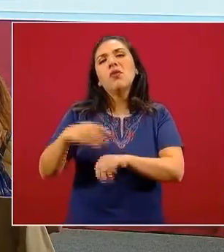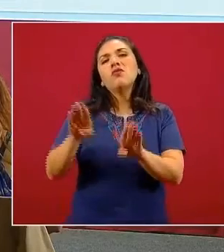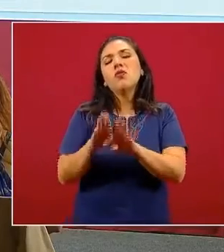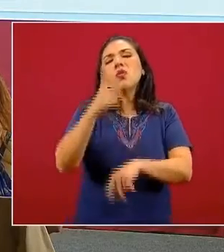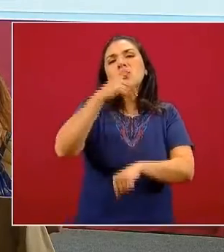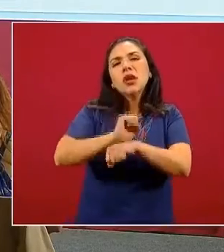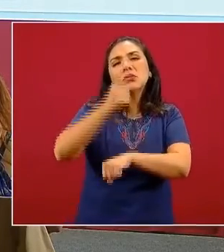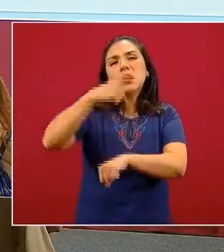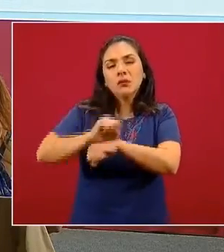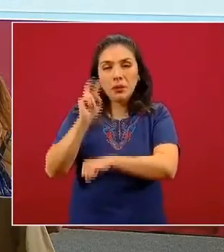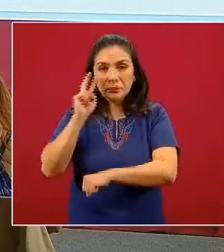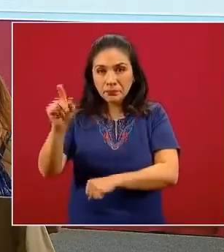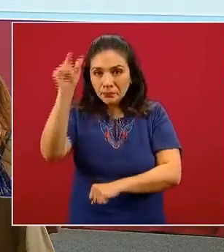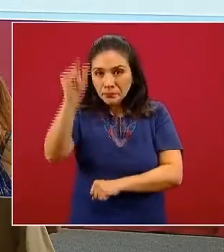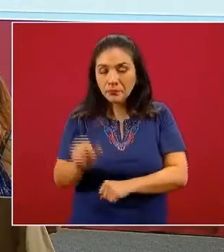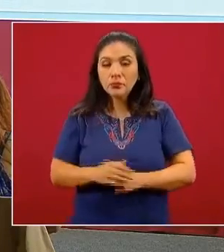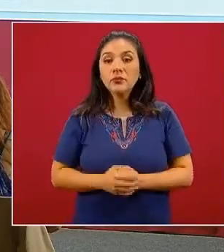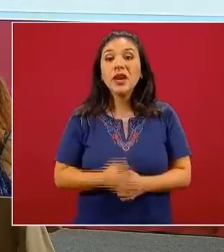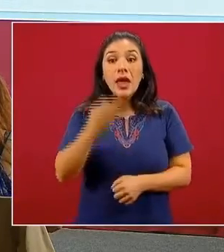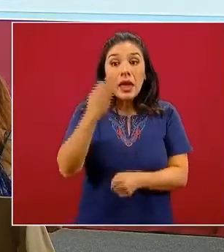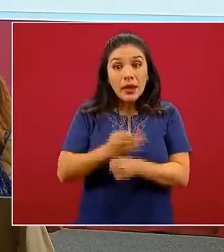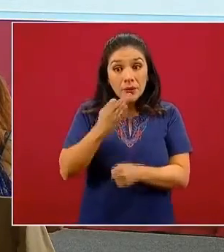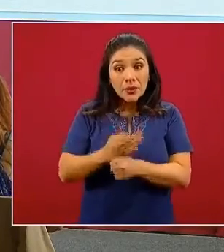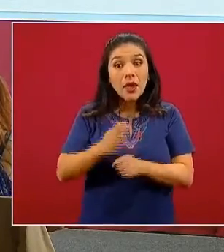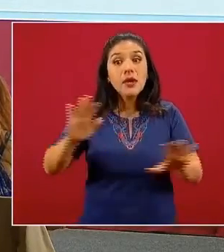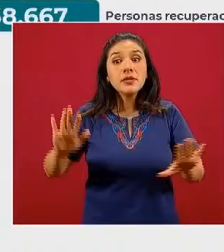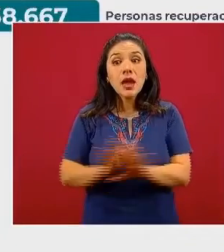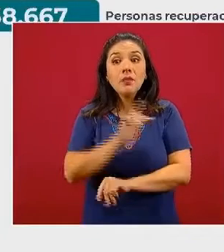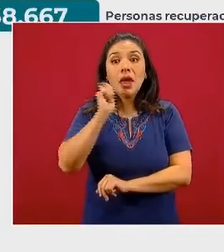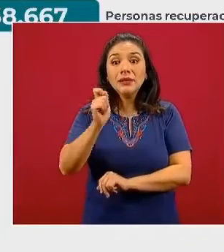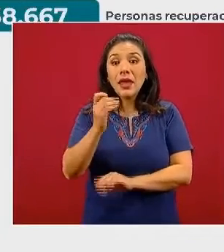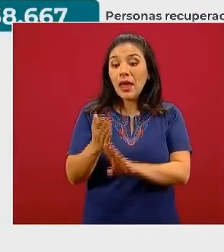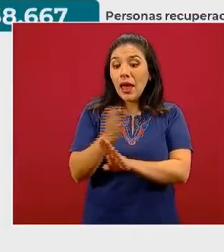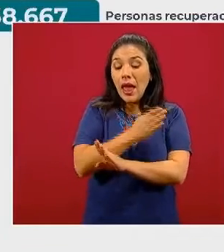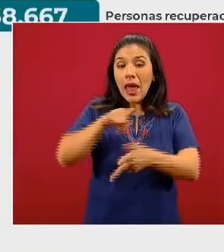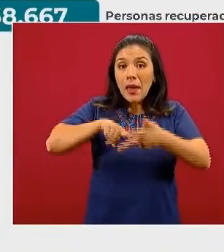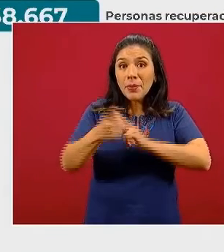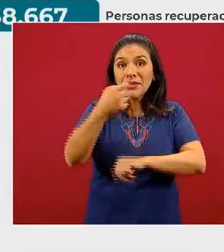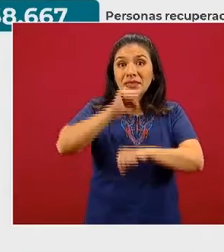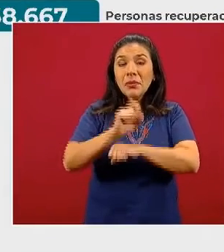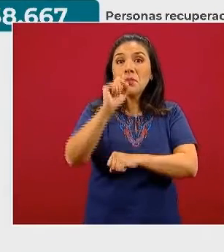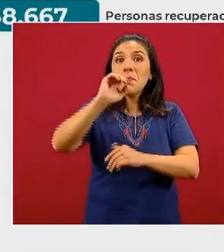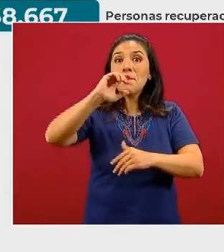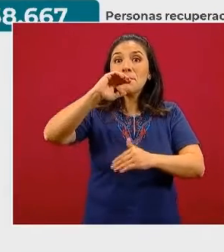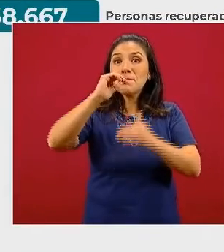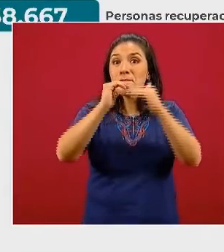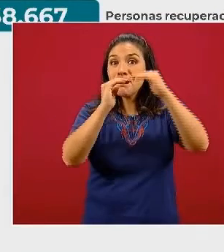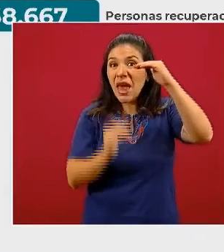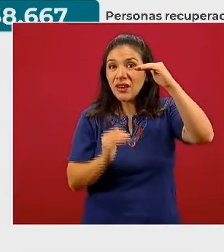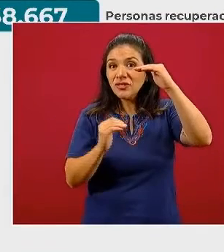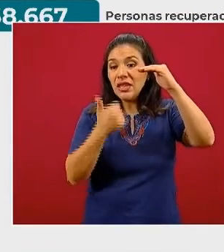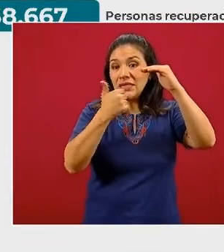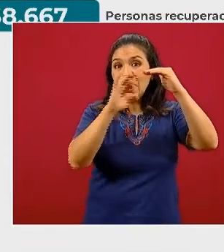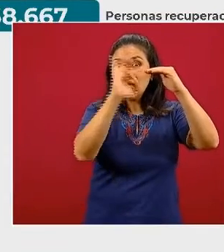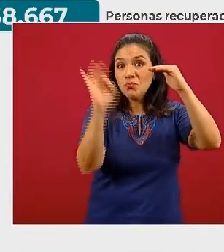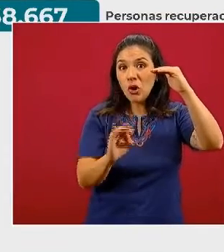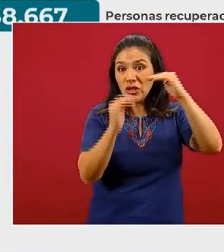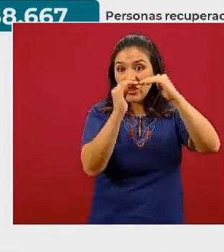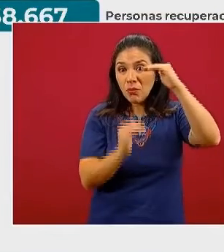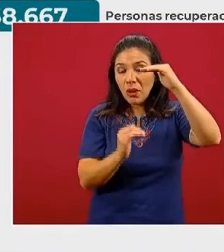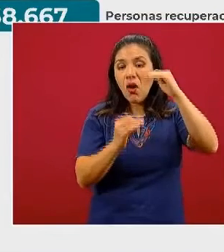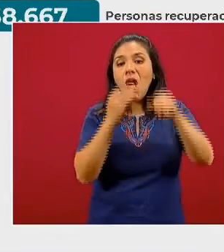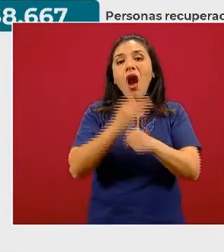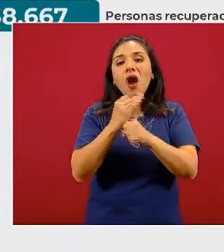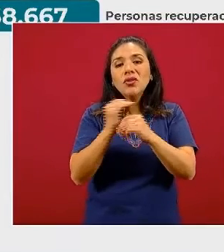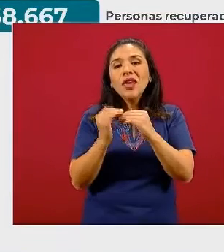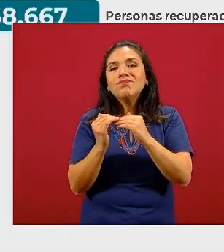las semanas. En este momento cambiamos de haber iniciado la semana con una reducción de 6%